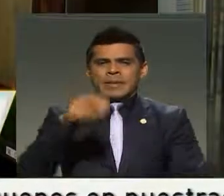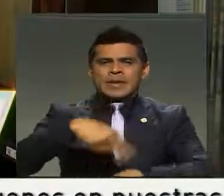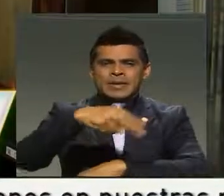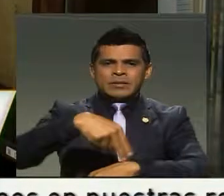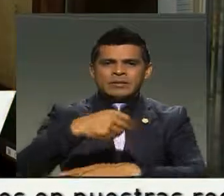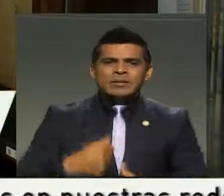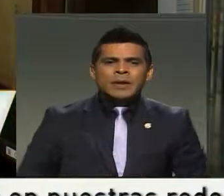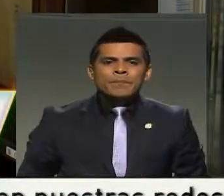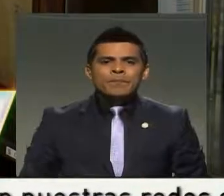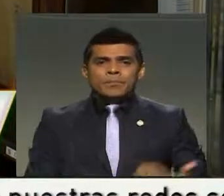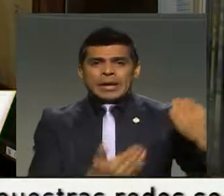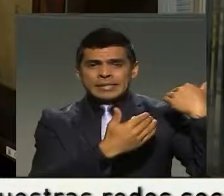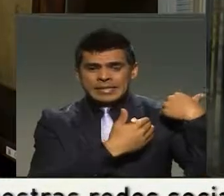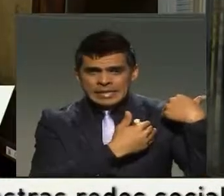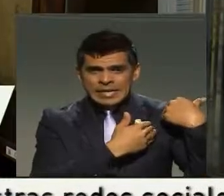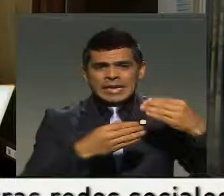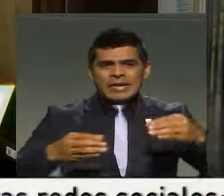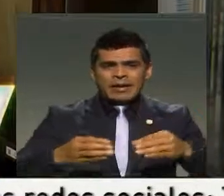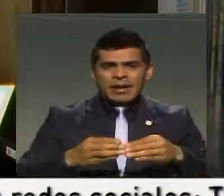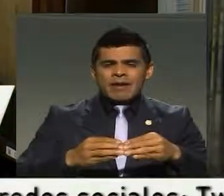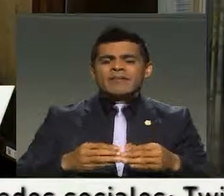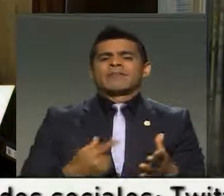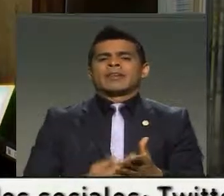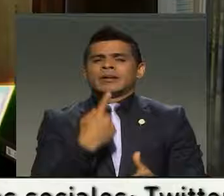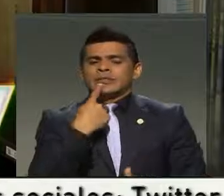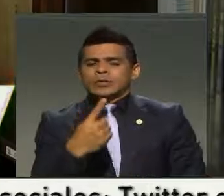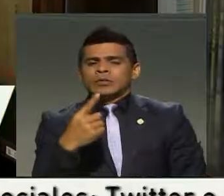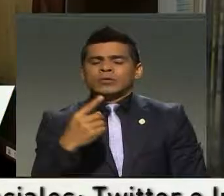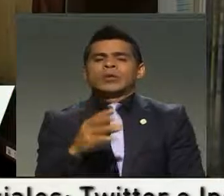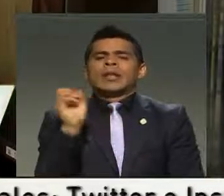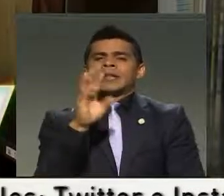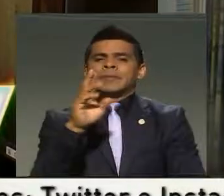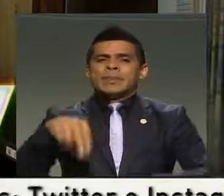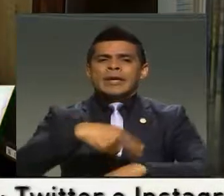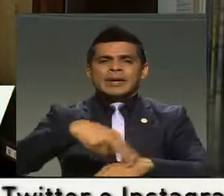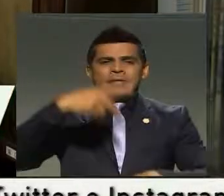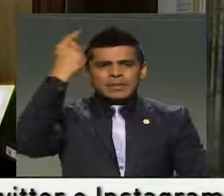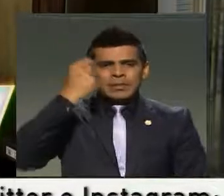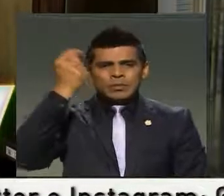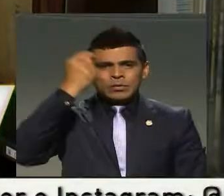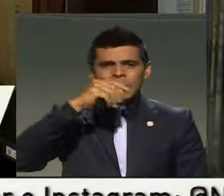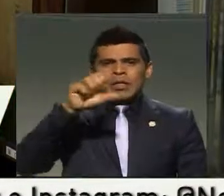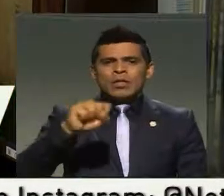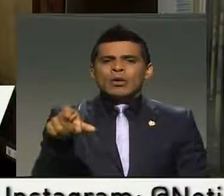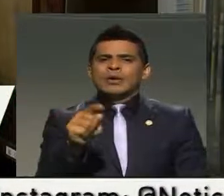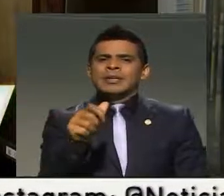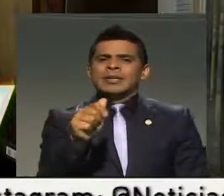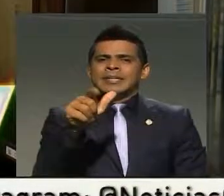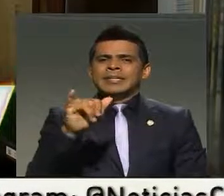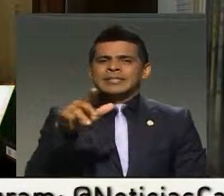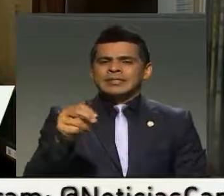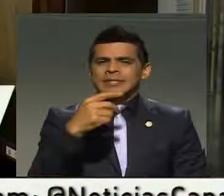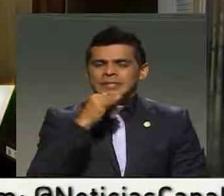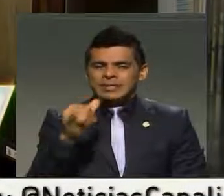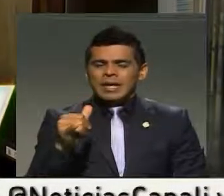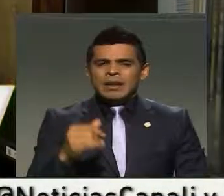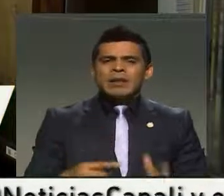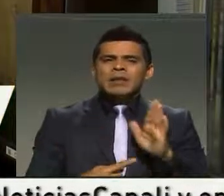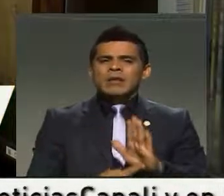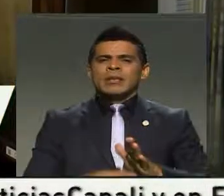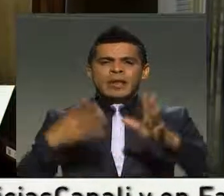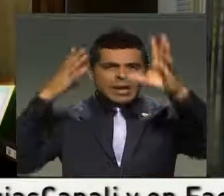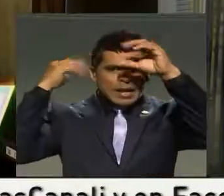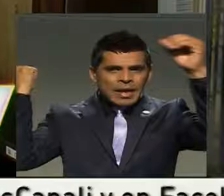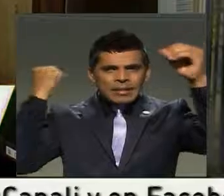Nacional. El jefe de la bancada de la Mesa de la Unidad Democrática en el Parlamento venezolano, el diputado Stalin González, se refirió a las declaraciones ofrecidas de la